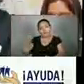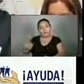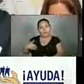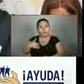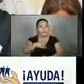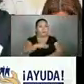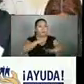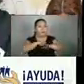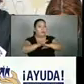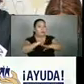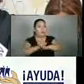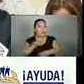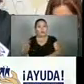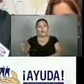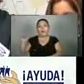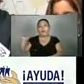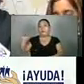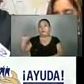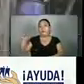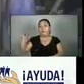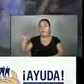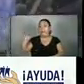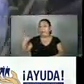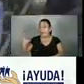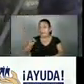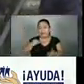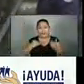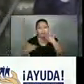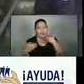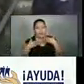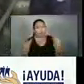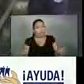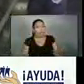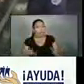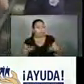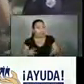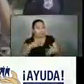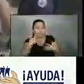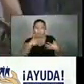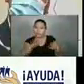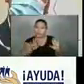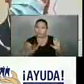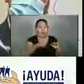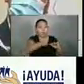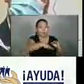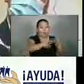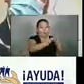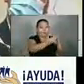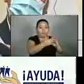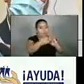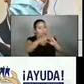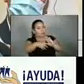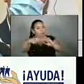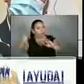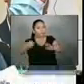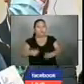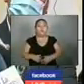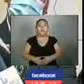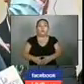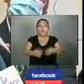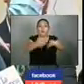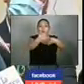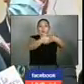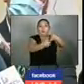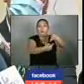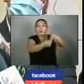ministro de Defensa, René Merino Monroy, quien aclaró que en su gran mayoría fueron sacados del área urbana. A partir del régimen de excepción van más